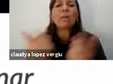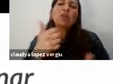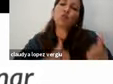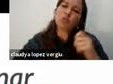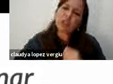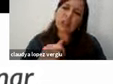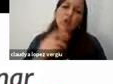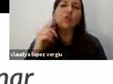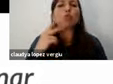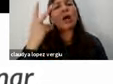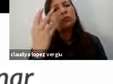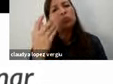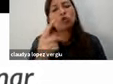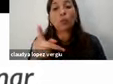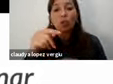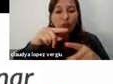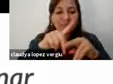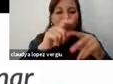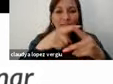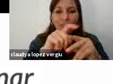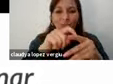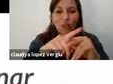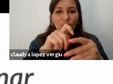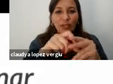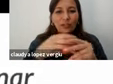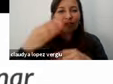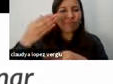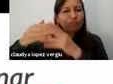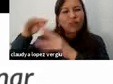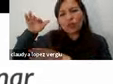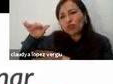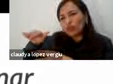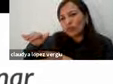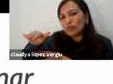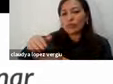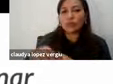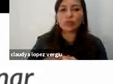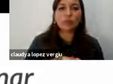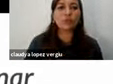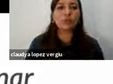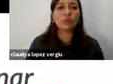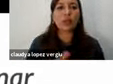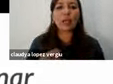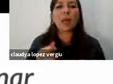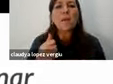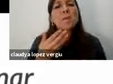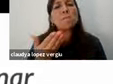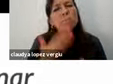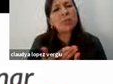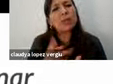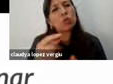Dado que ellas son tejedoras desde muy niñas, Ellas pidieron si es que se les